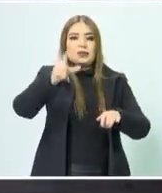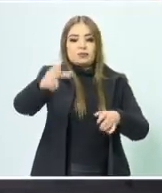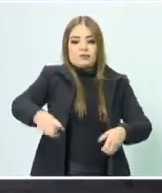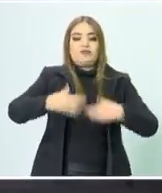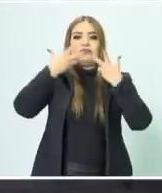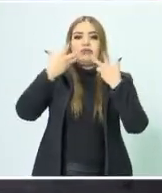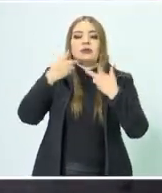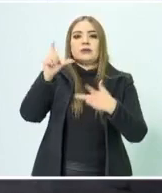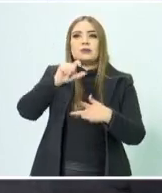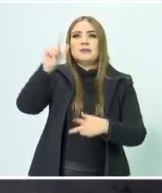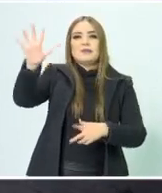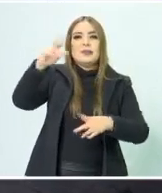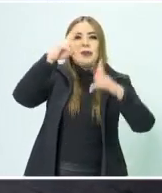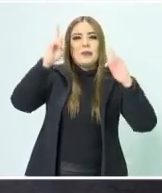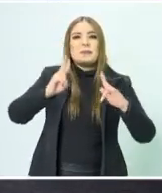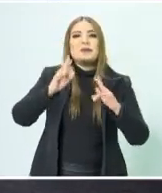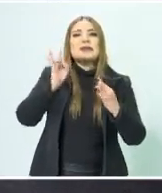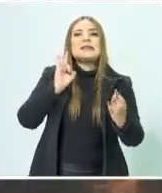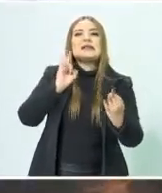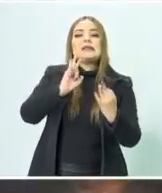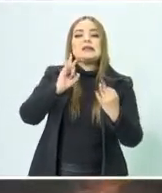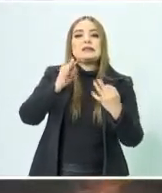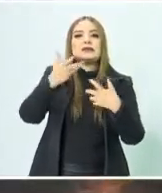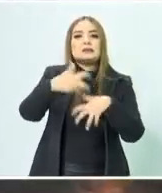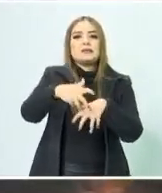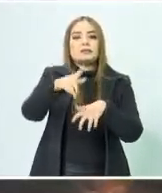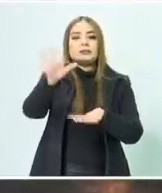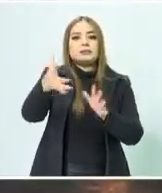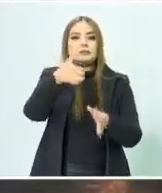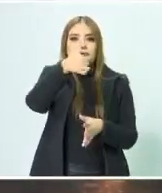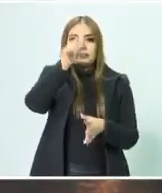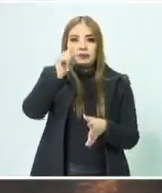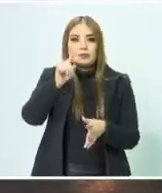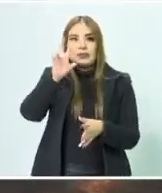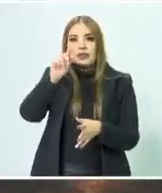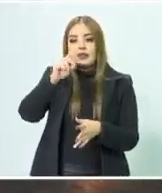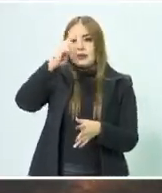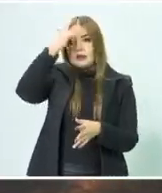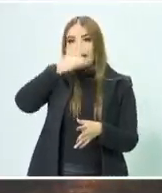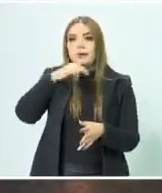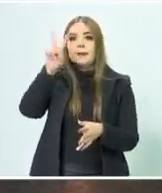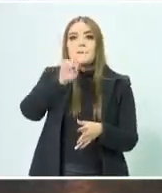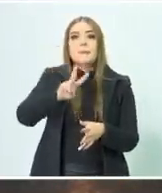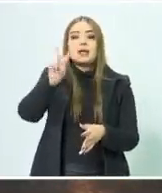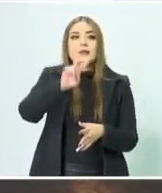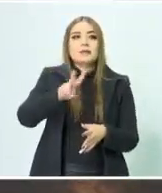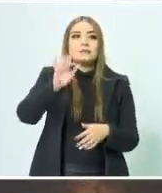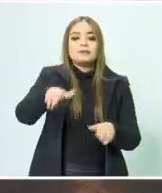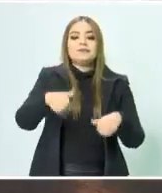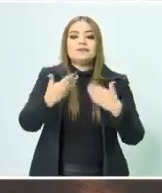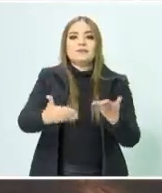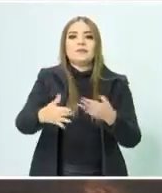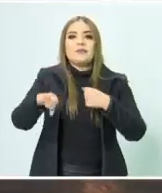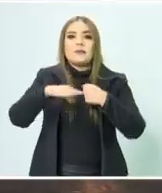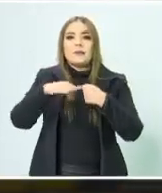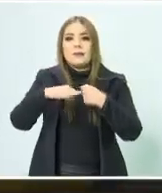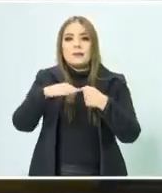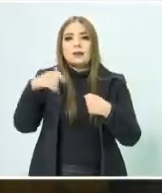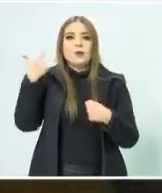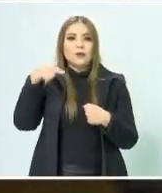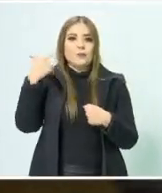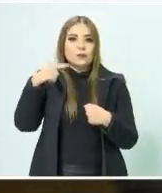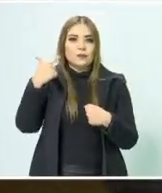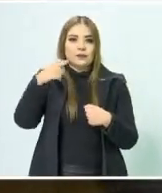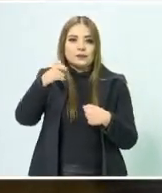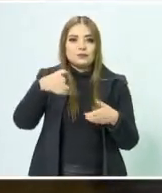Virgen de Guadalupe de Torreón. El siniestro ocurrió a las 6:30 de la tarde del viernes a las afueras de la farmacia Guadalajara en la calle Zaragoza